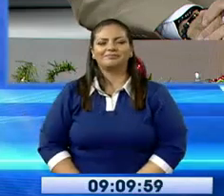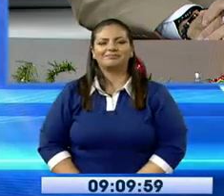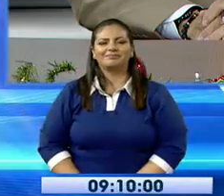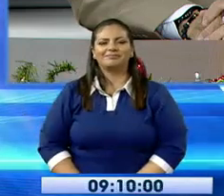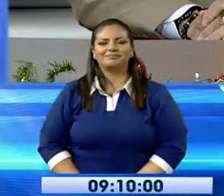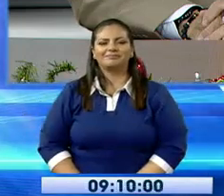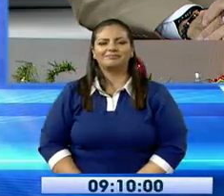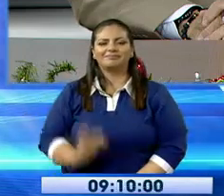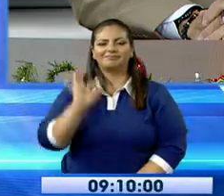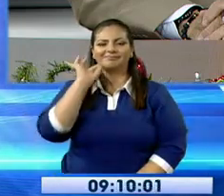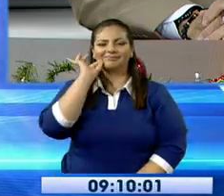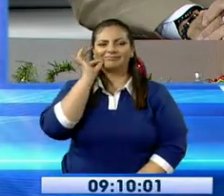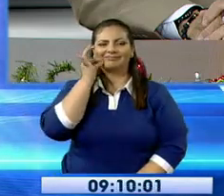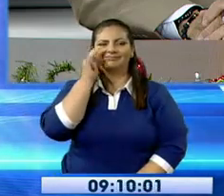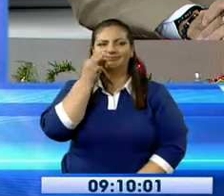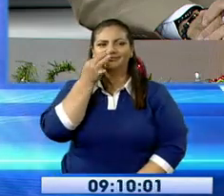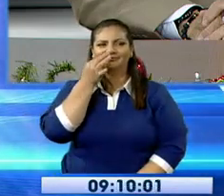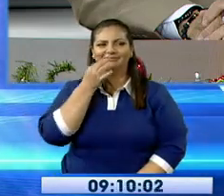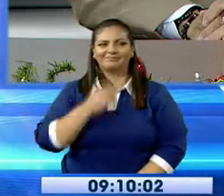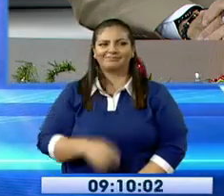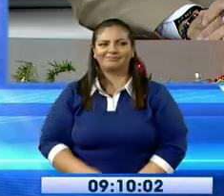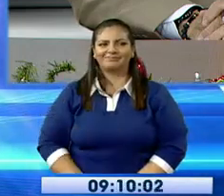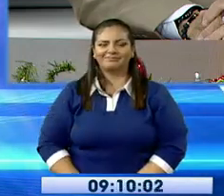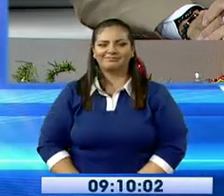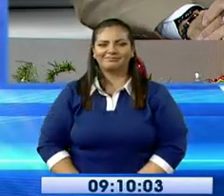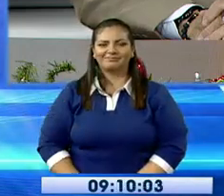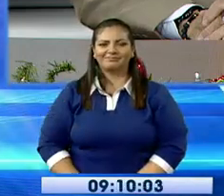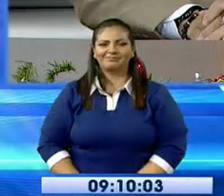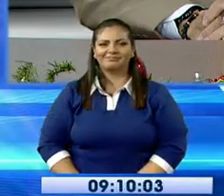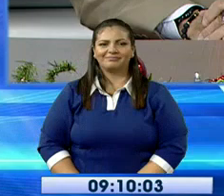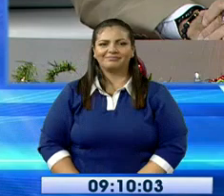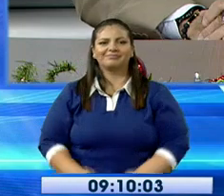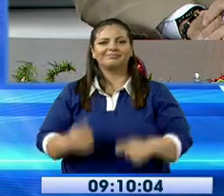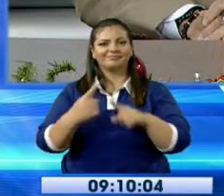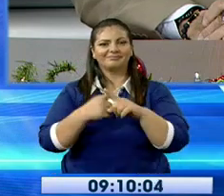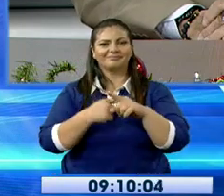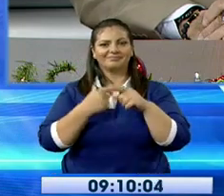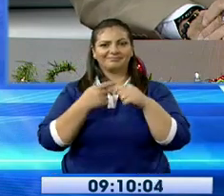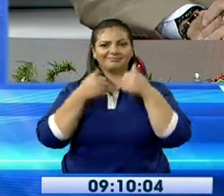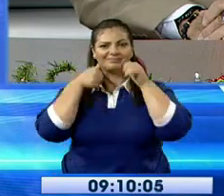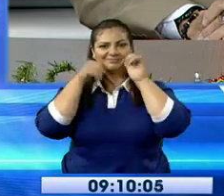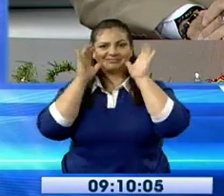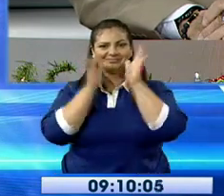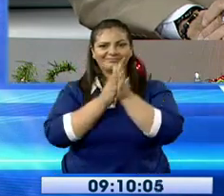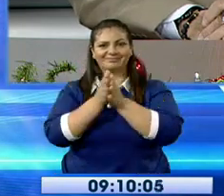tradición riquísima. Hugo, Rosa Elena, la invitación creo que está hecha para que este mes aproveche y cómase su pancito de Pascua.